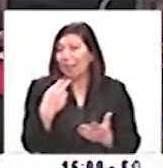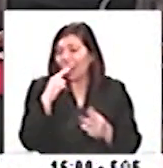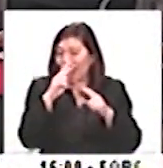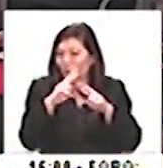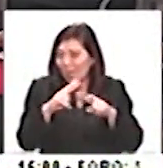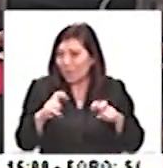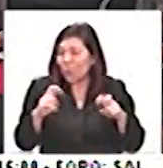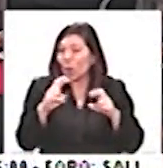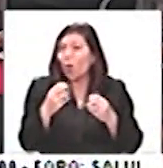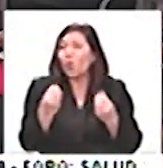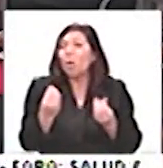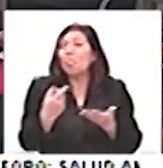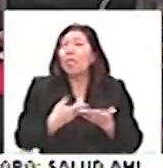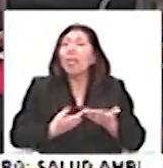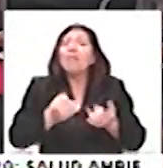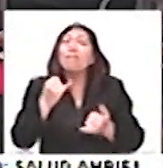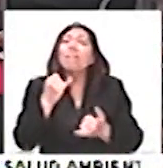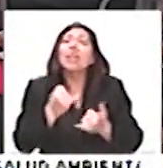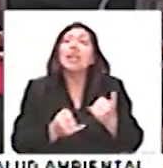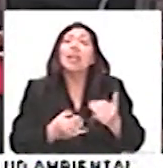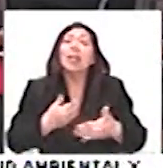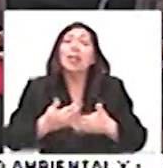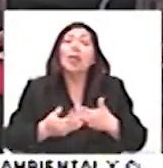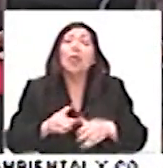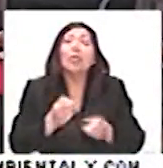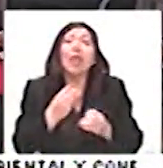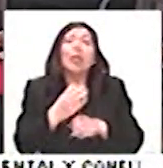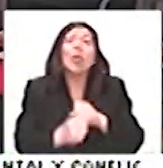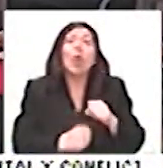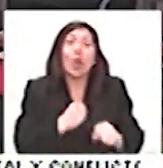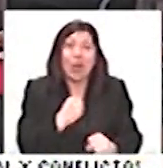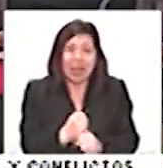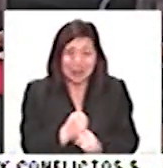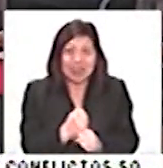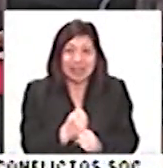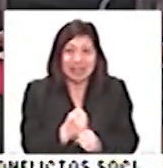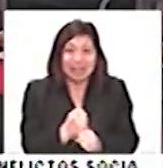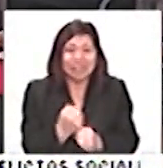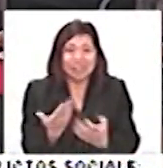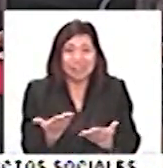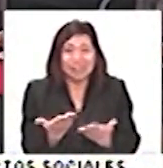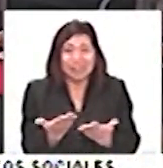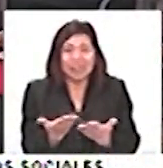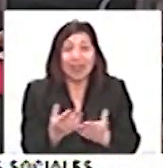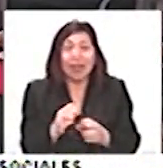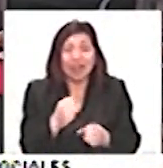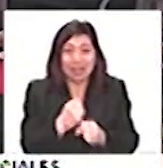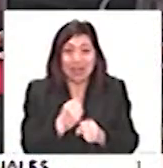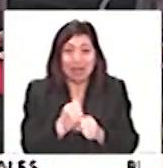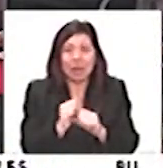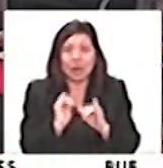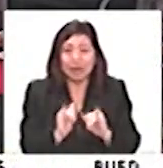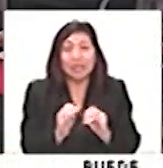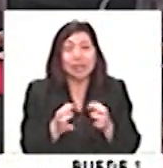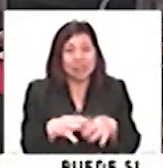averiguar cómo es que finalmente ha seguido a lo largo de tanto tiempo, señora presidenta, en el Ejecutivo,